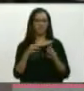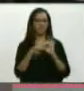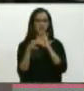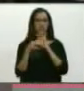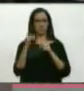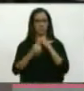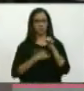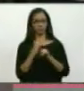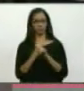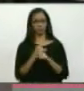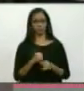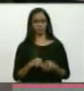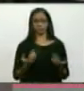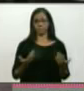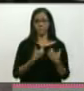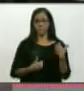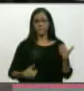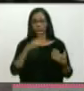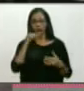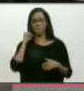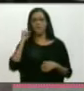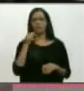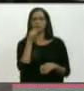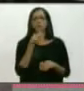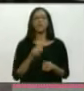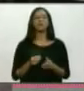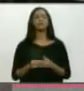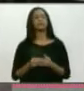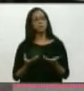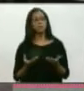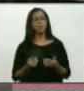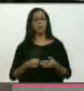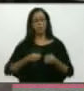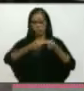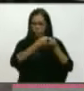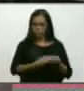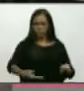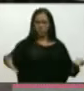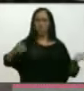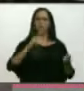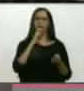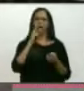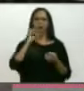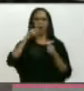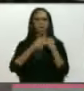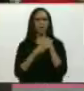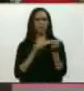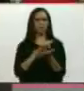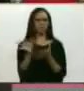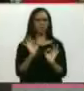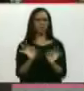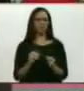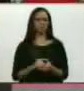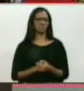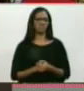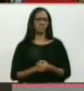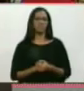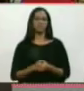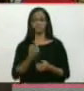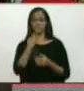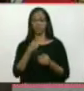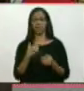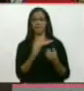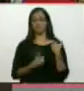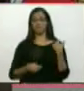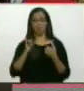internacionales. Que el presidente Nicolás Maduro, bueno, le ponemos la alfombra roja a Guaidó y no pasa nada. Está bien, pues. Pero ellos dijeron que el presidente era Guaidó,